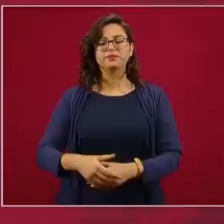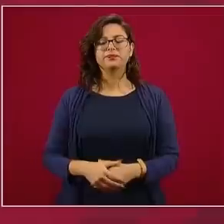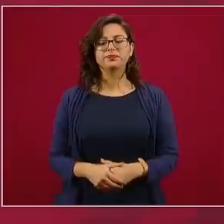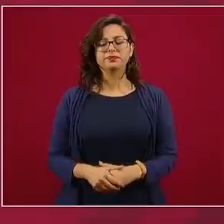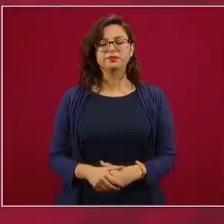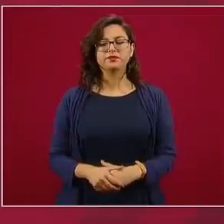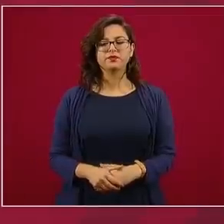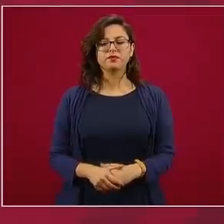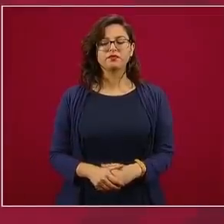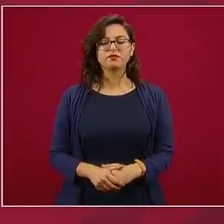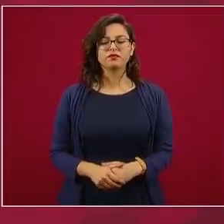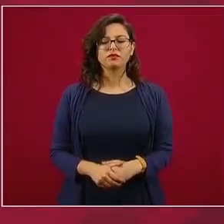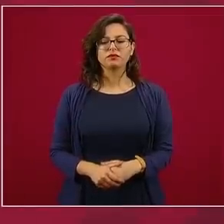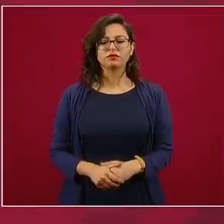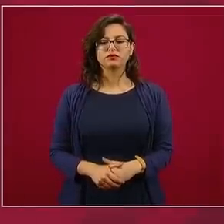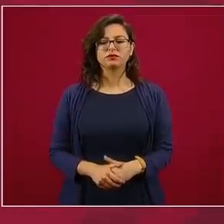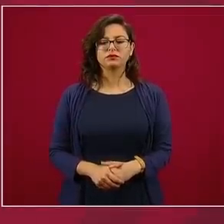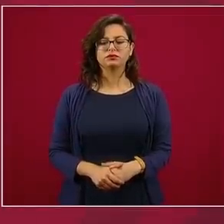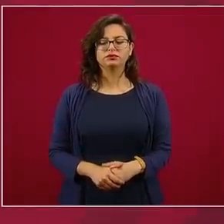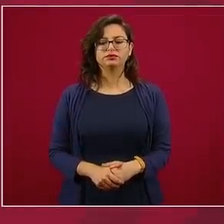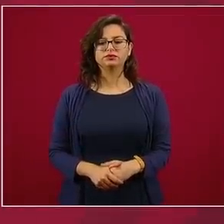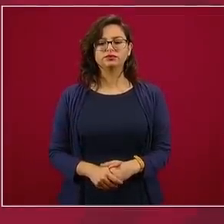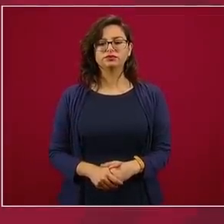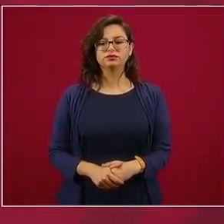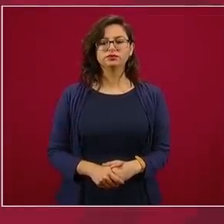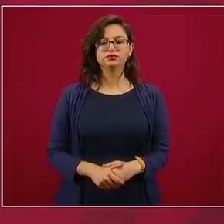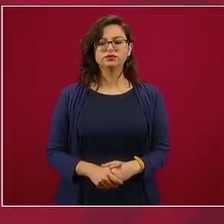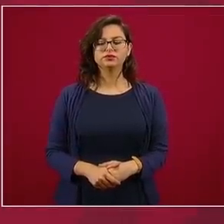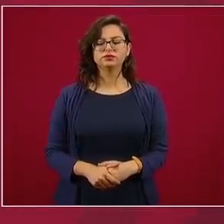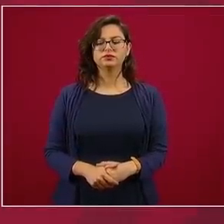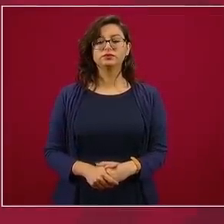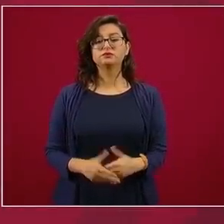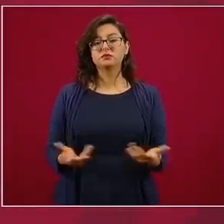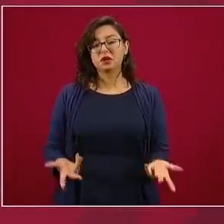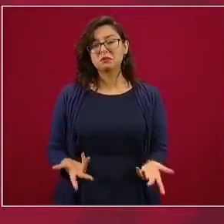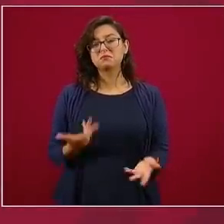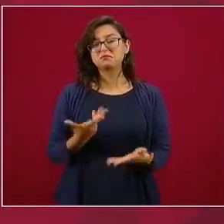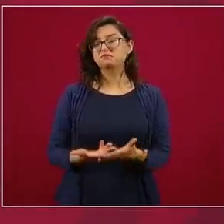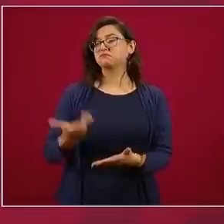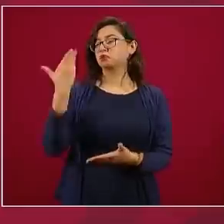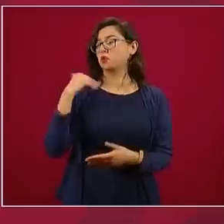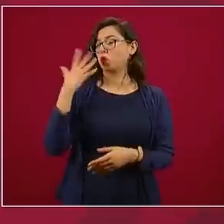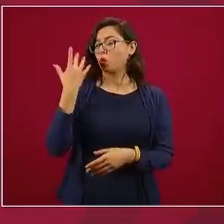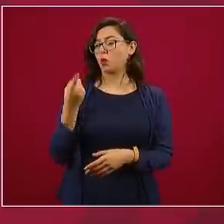Hace como 4 días me informó